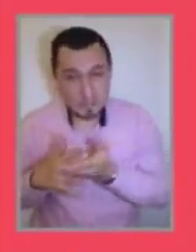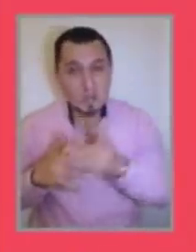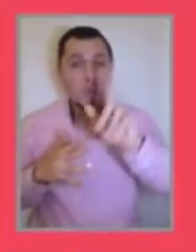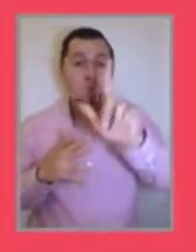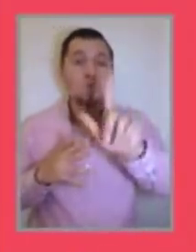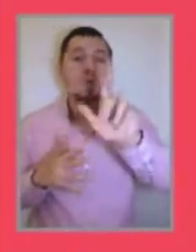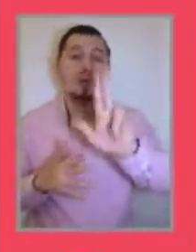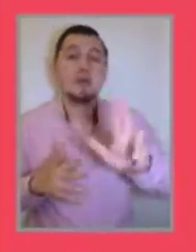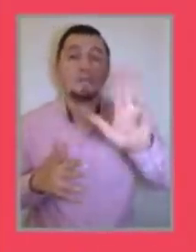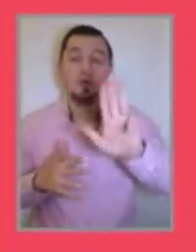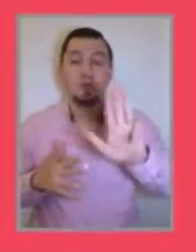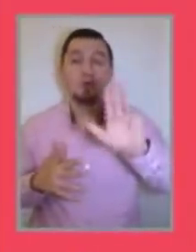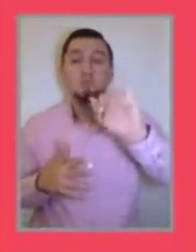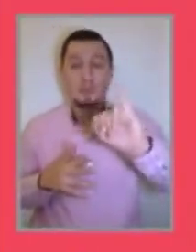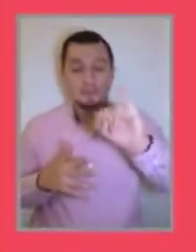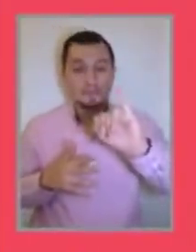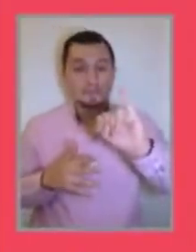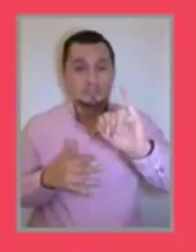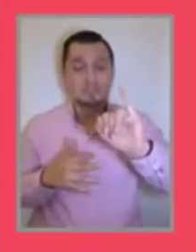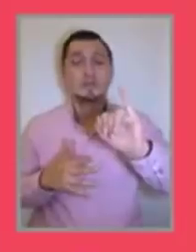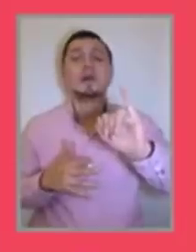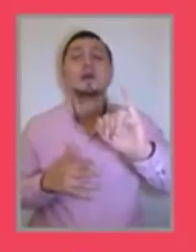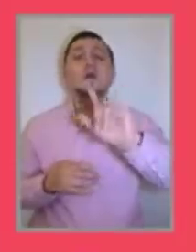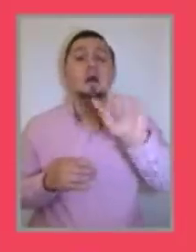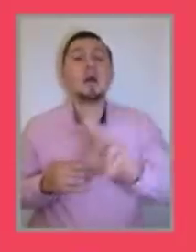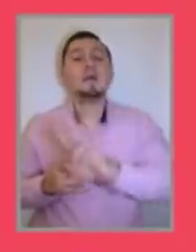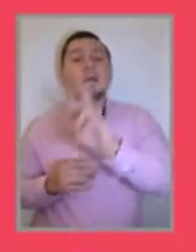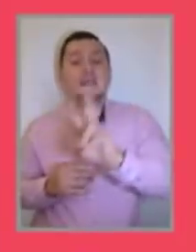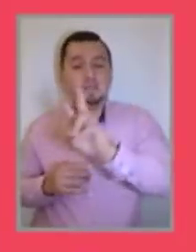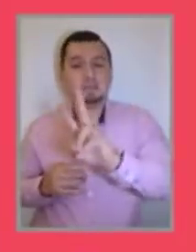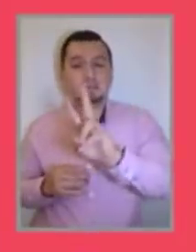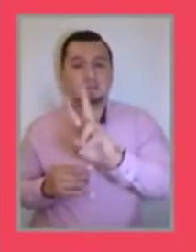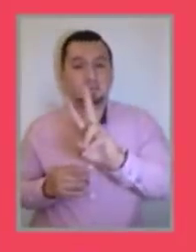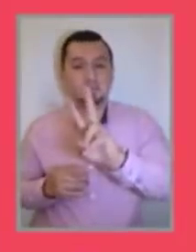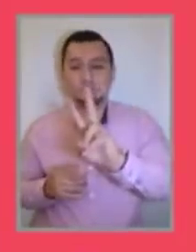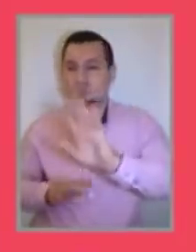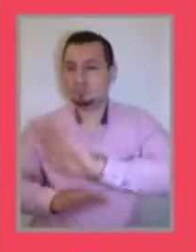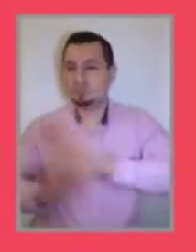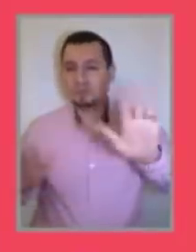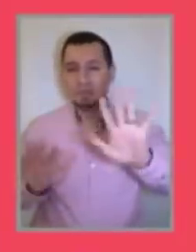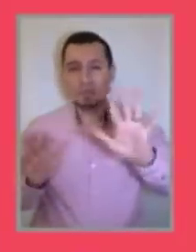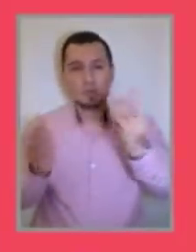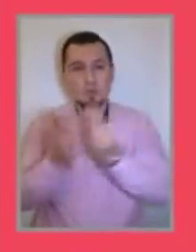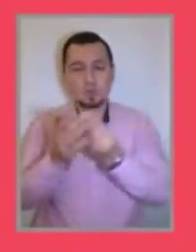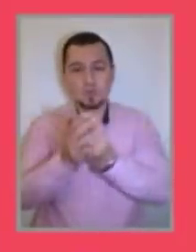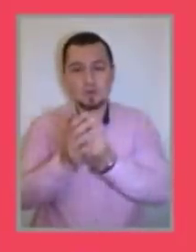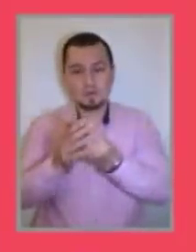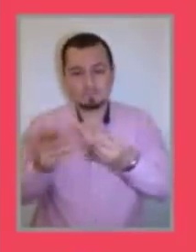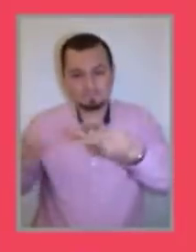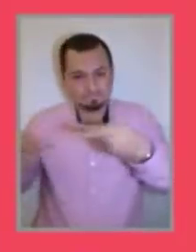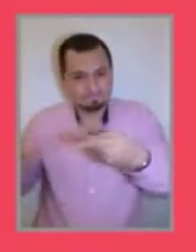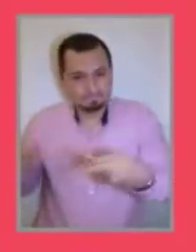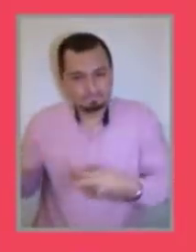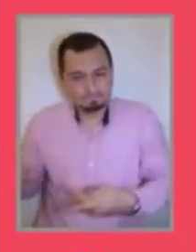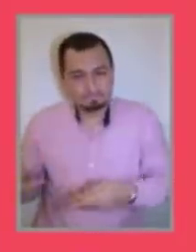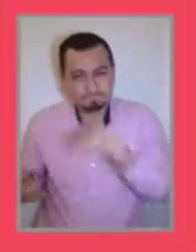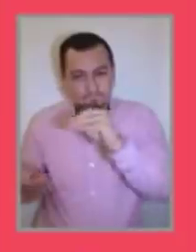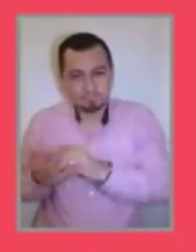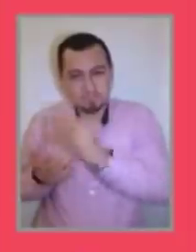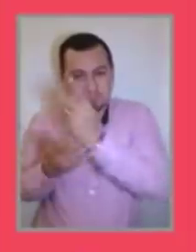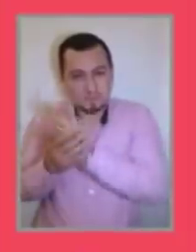lunes, martes, miércoles y jueves. El viernes el maestro no atiende alumnos precisamente para preparar su